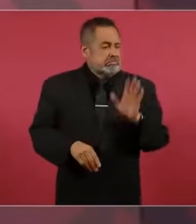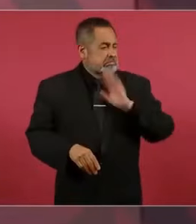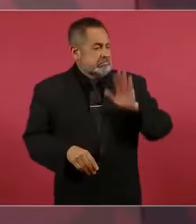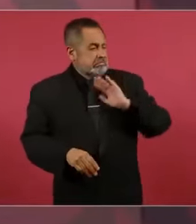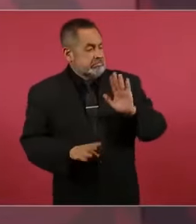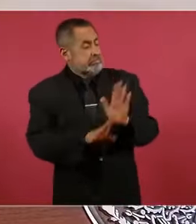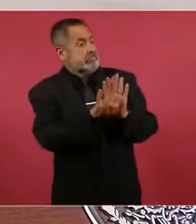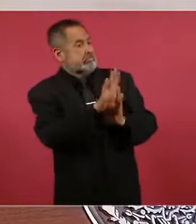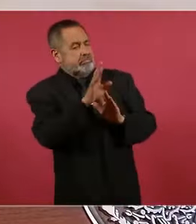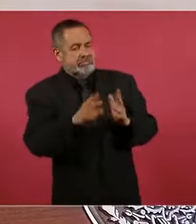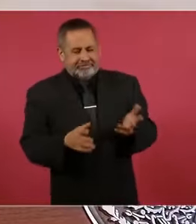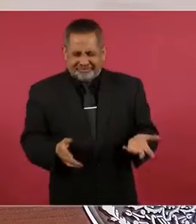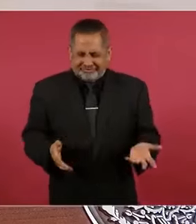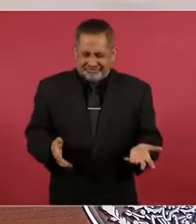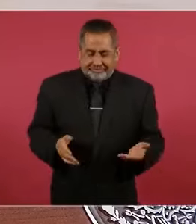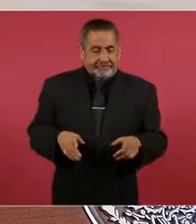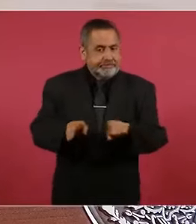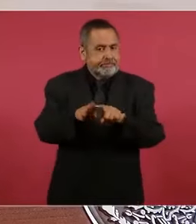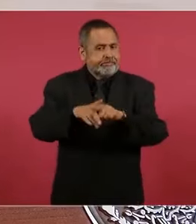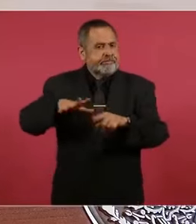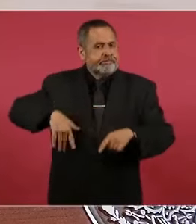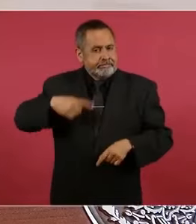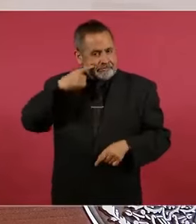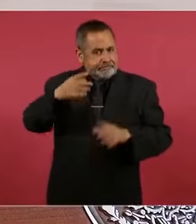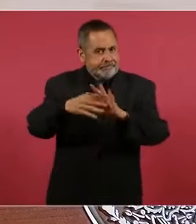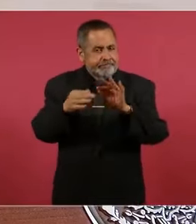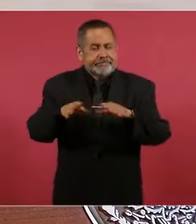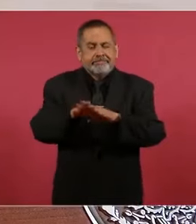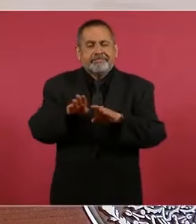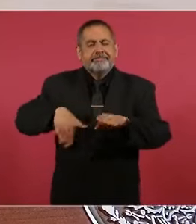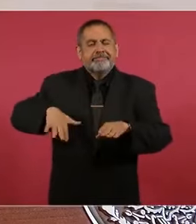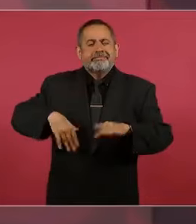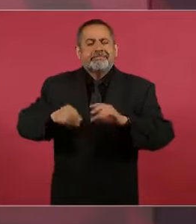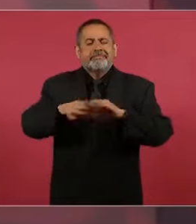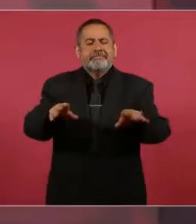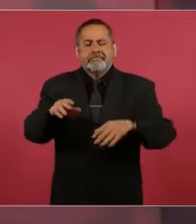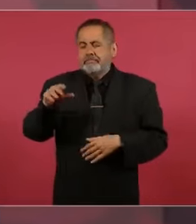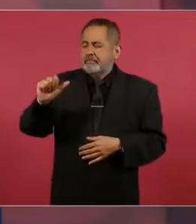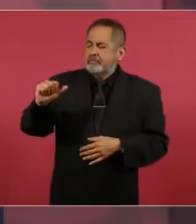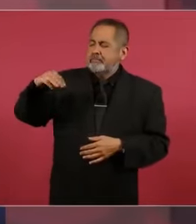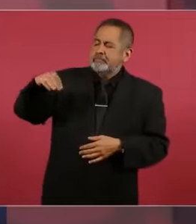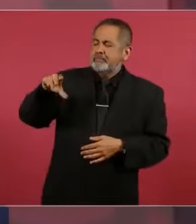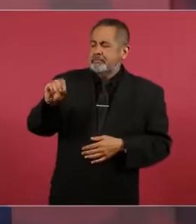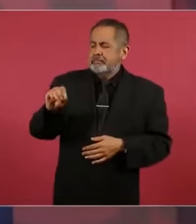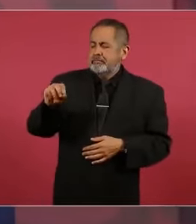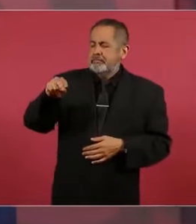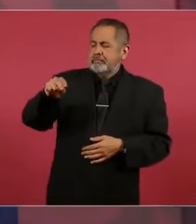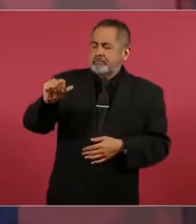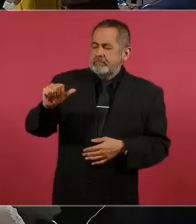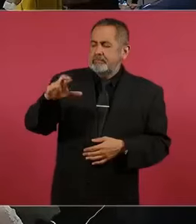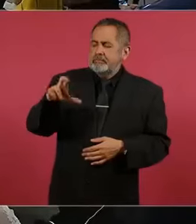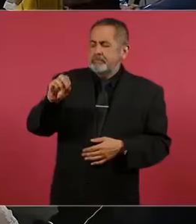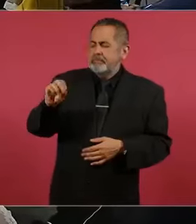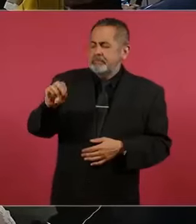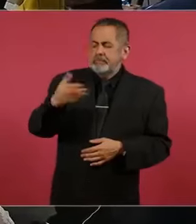vean el intento este, ¿no?, de AMLO narco